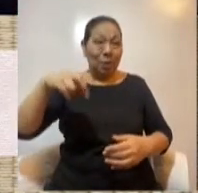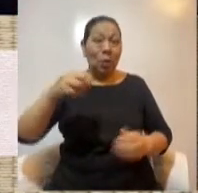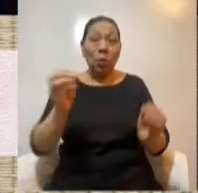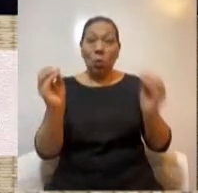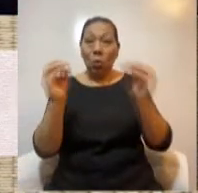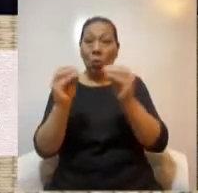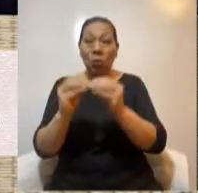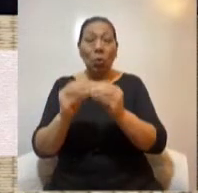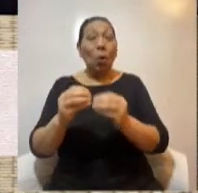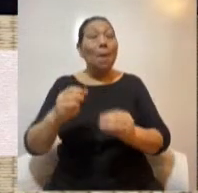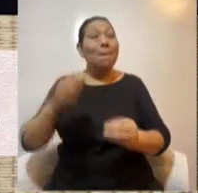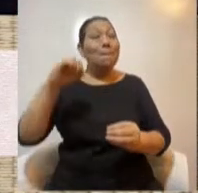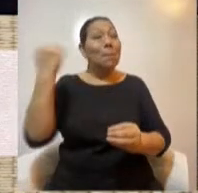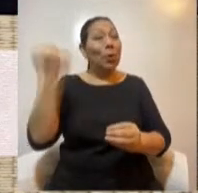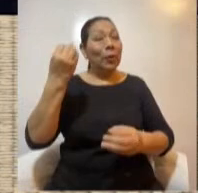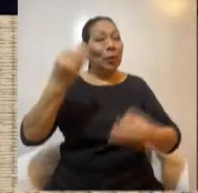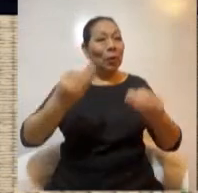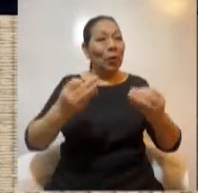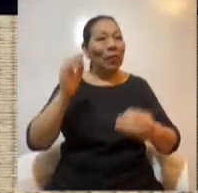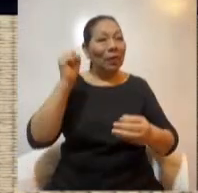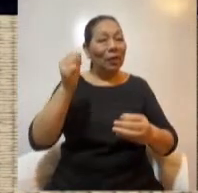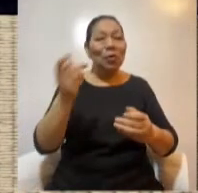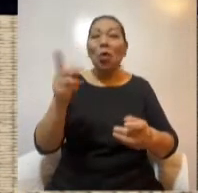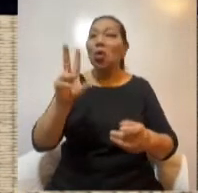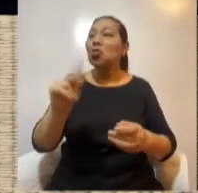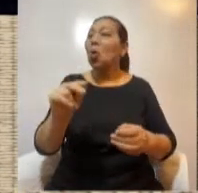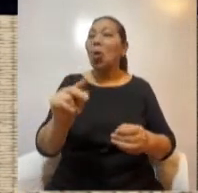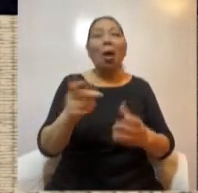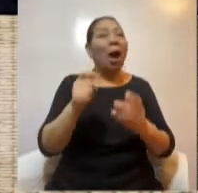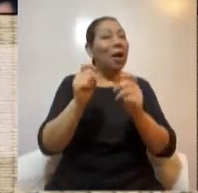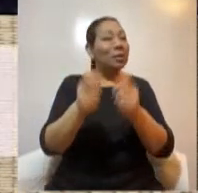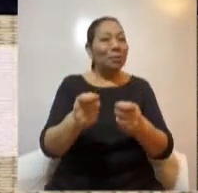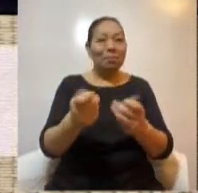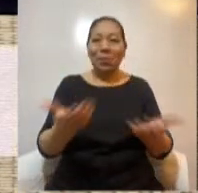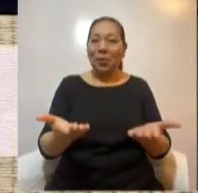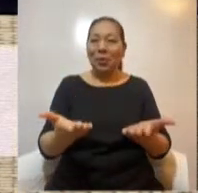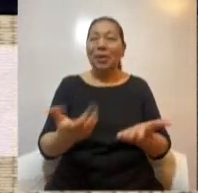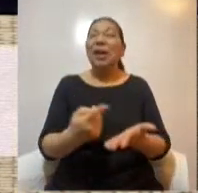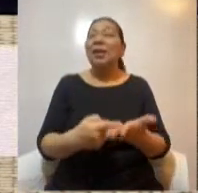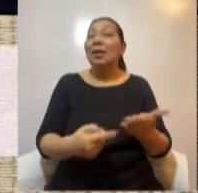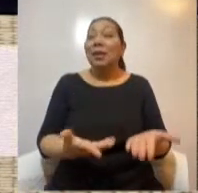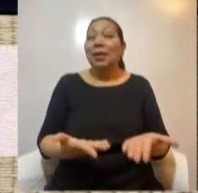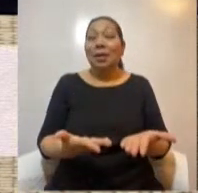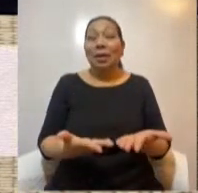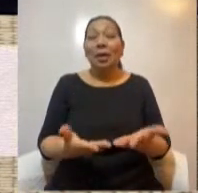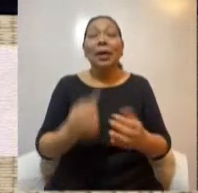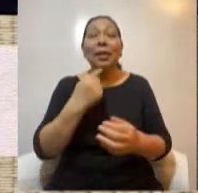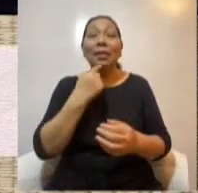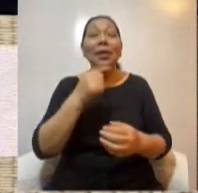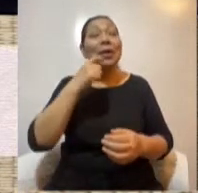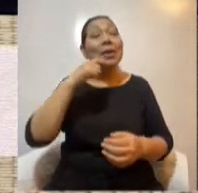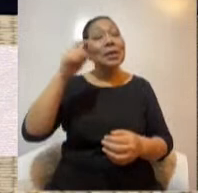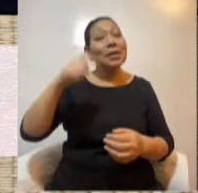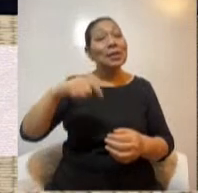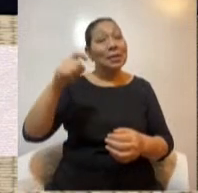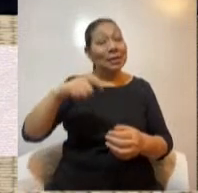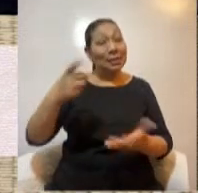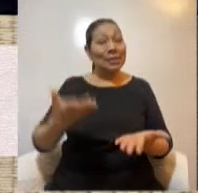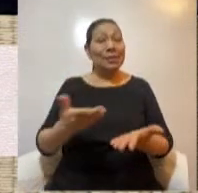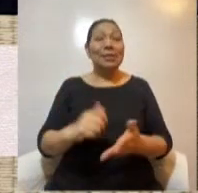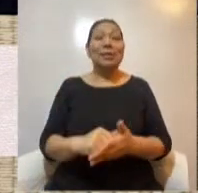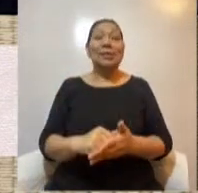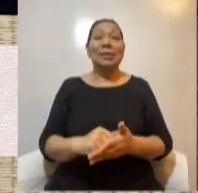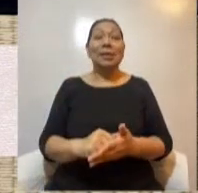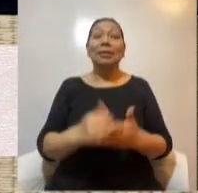al Poder Judicial para denegar el derecho del demandante. Entonces, lo que se hizo fue, se consideró necesario, y fue